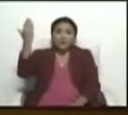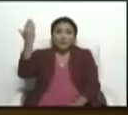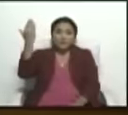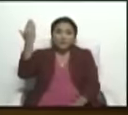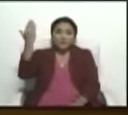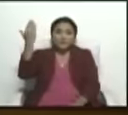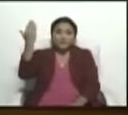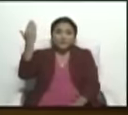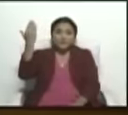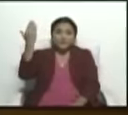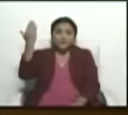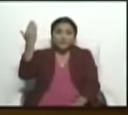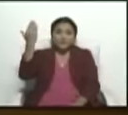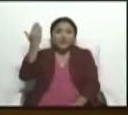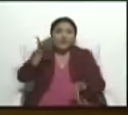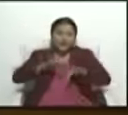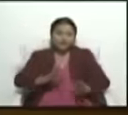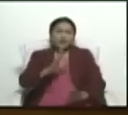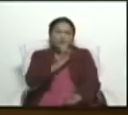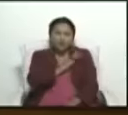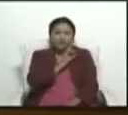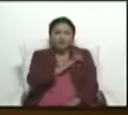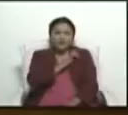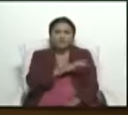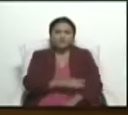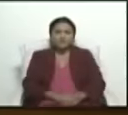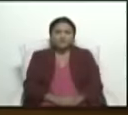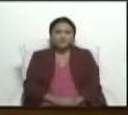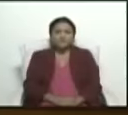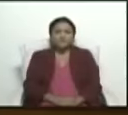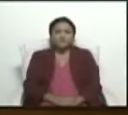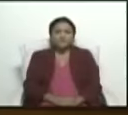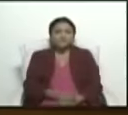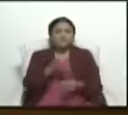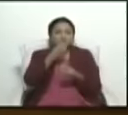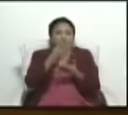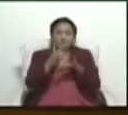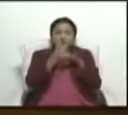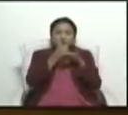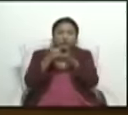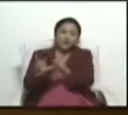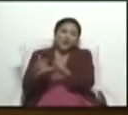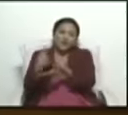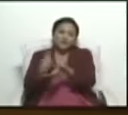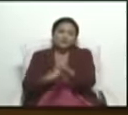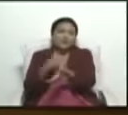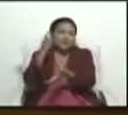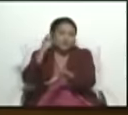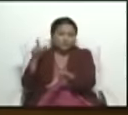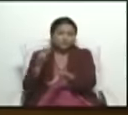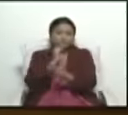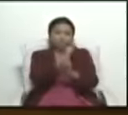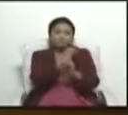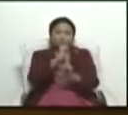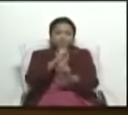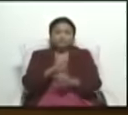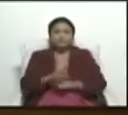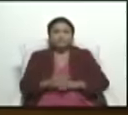Améstica, también de origen chileno, quien narra cómo él participó activamente en el doble